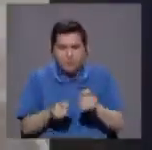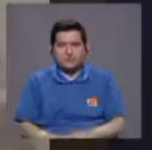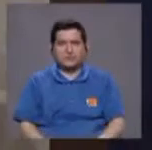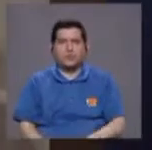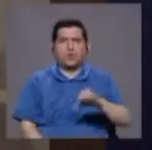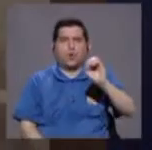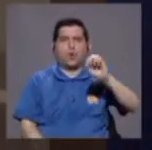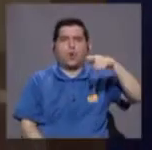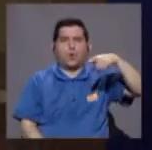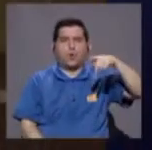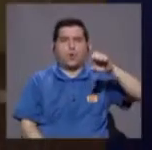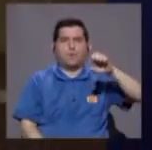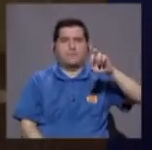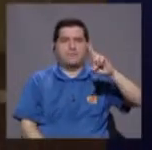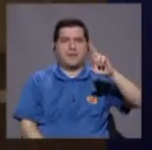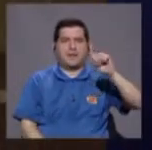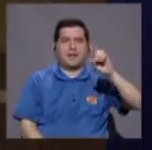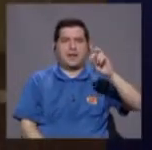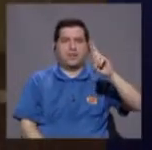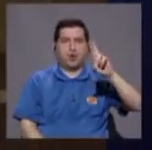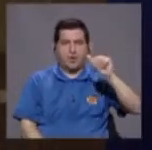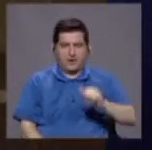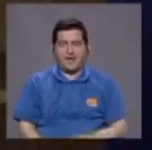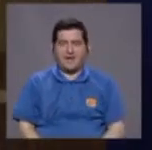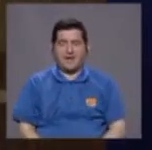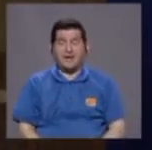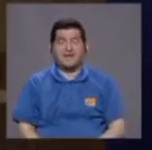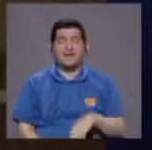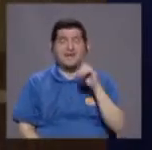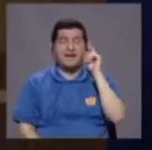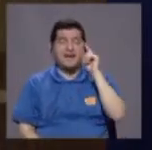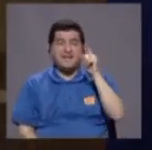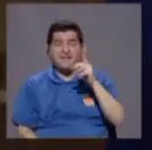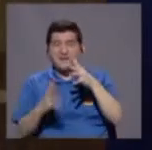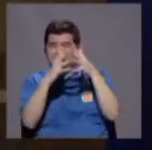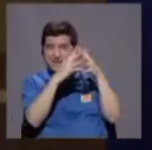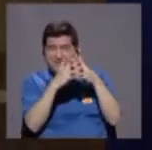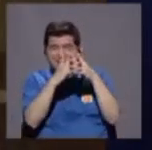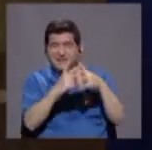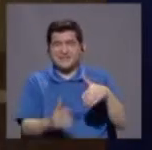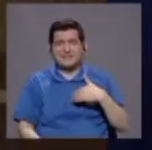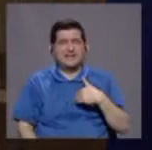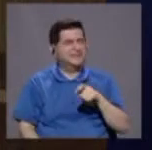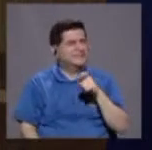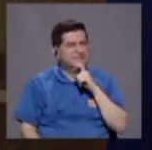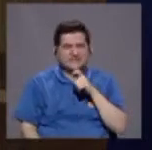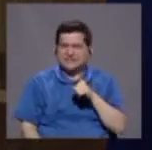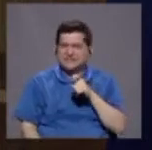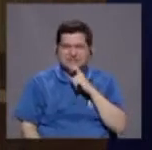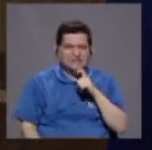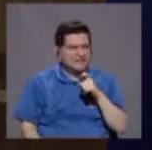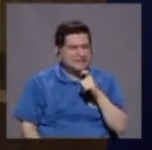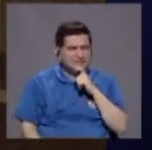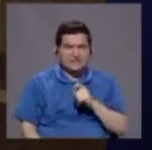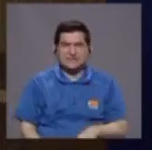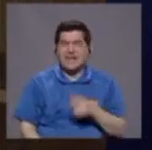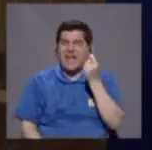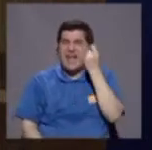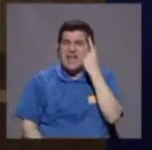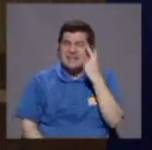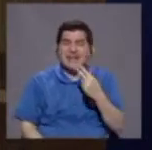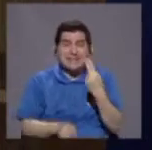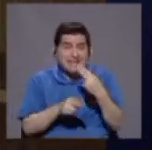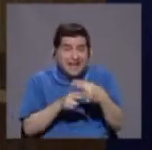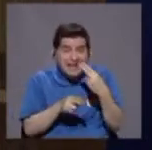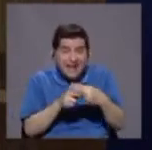¿sí? Y las operadoras americanas tenían mucha dificultad para entender el